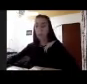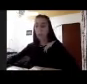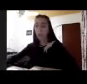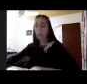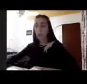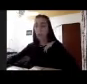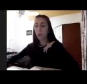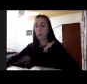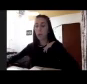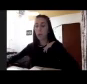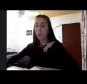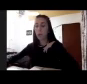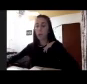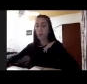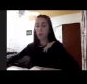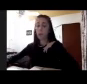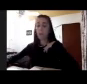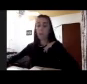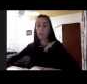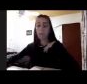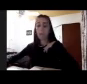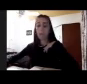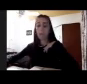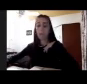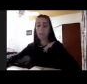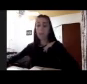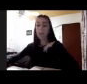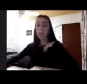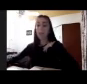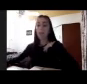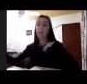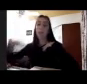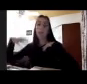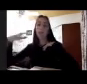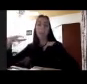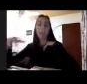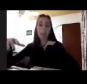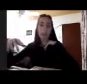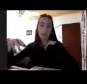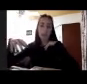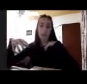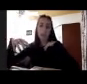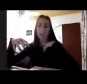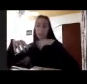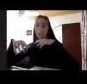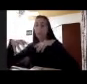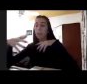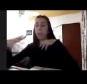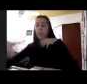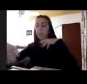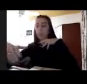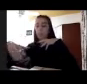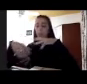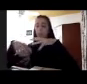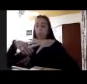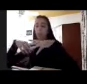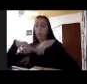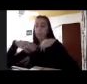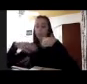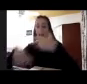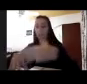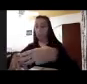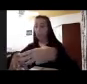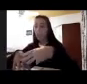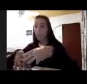también la ocupación del suelo con viviendas de baja densidad, capaz que generan mayor movilidad,